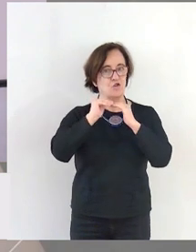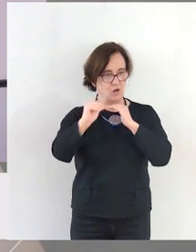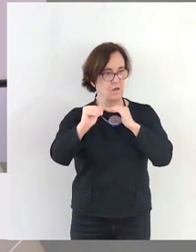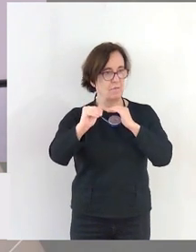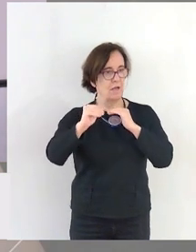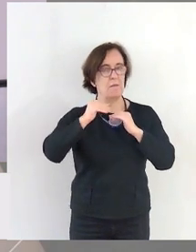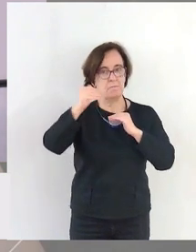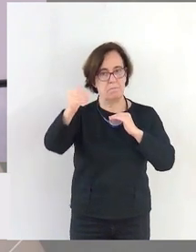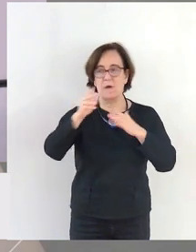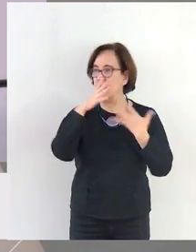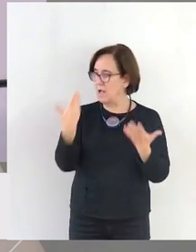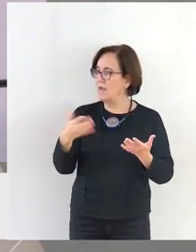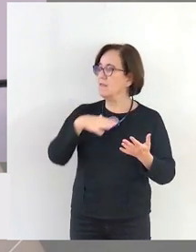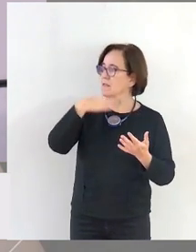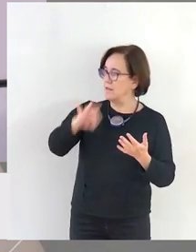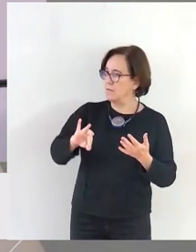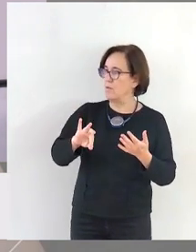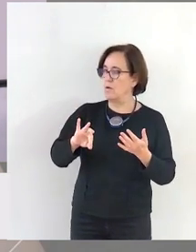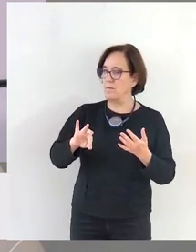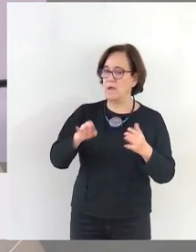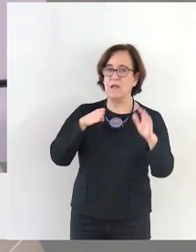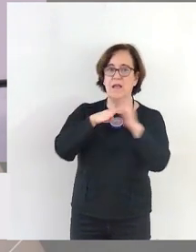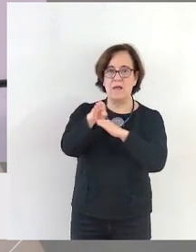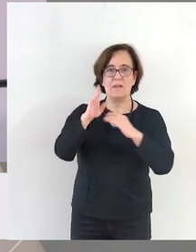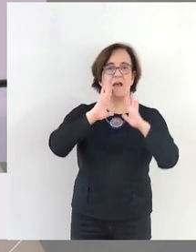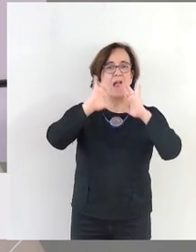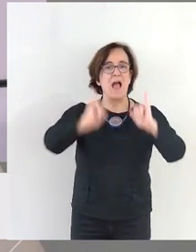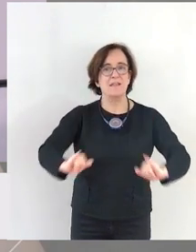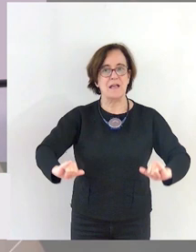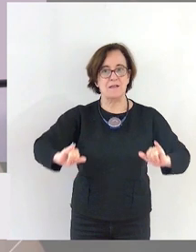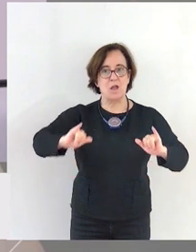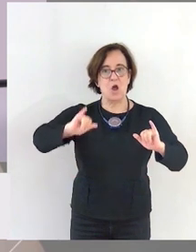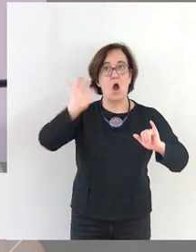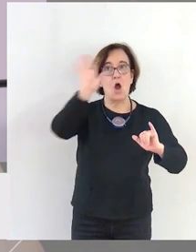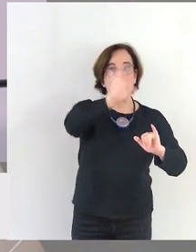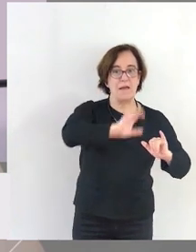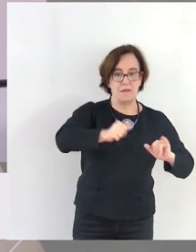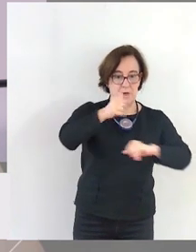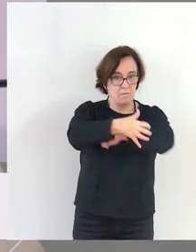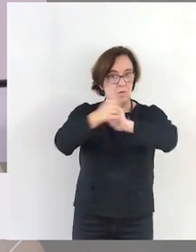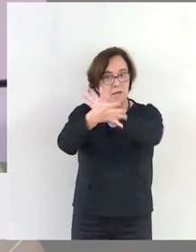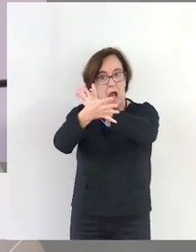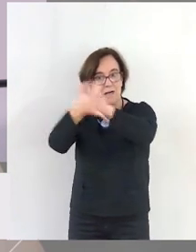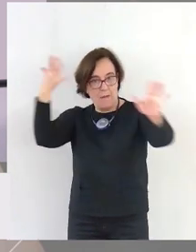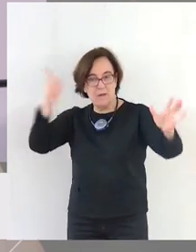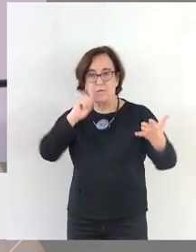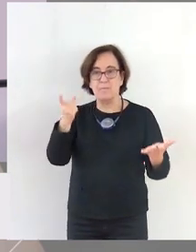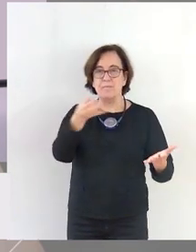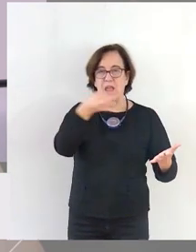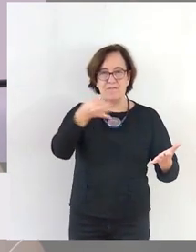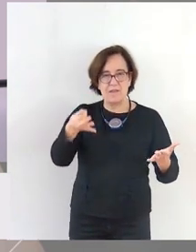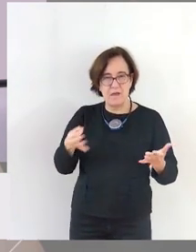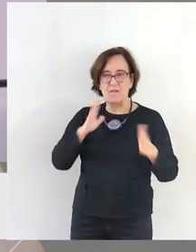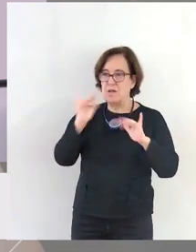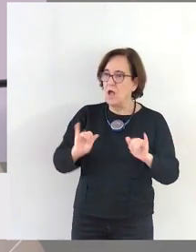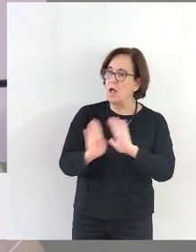y cada vez más ampliamente disponible el acceso a la electricidad en los países más pobres ha comenzado a acelerarse la eficiencia energética